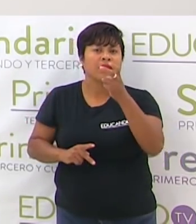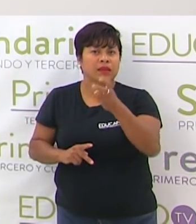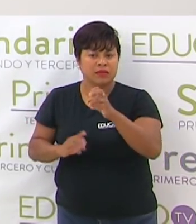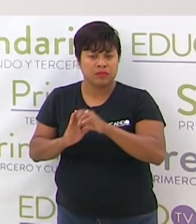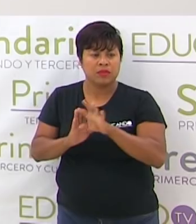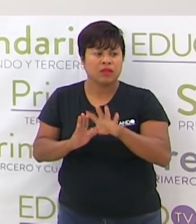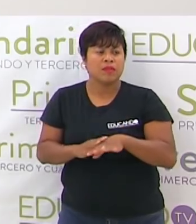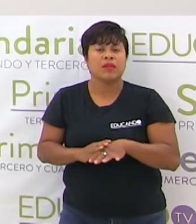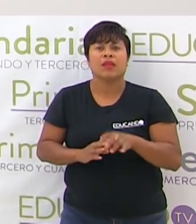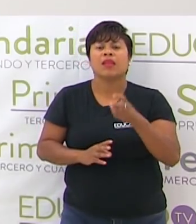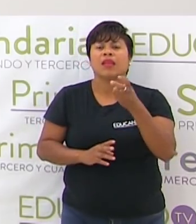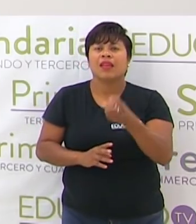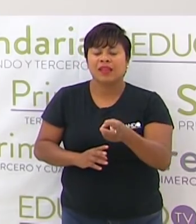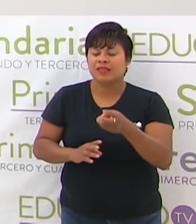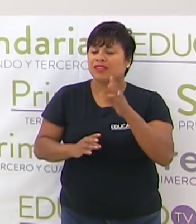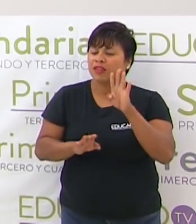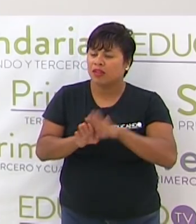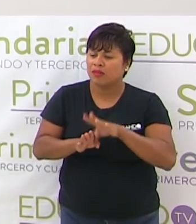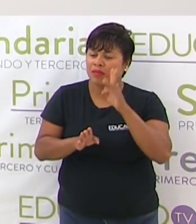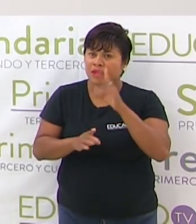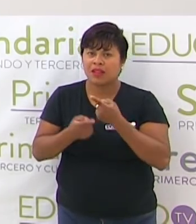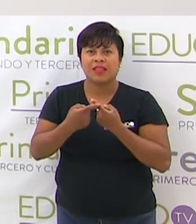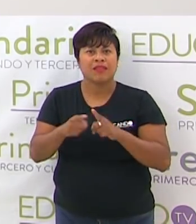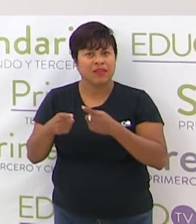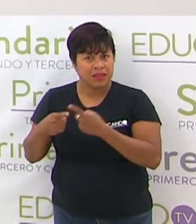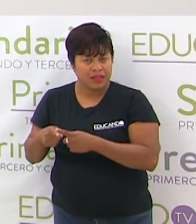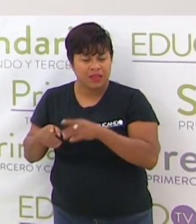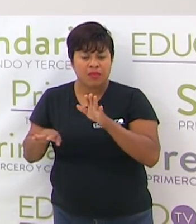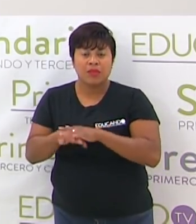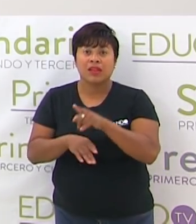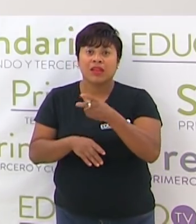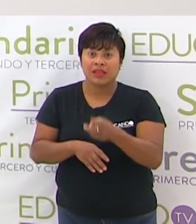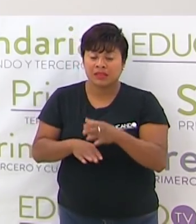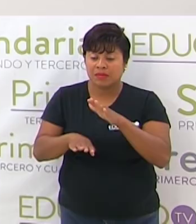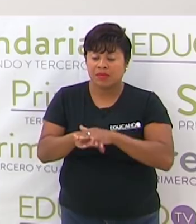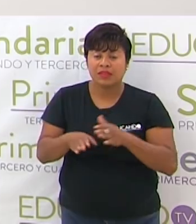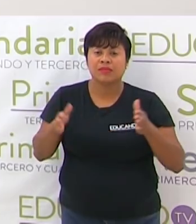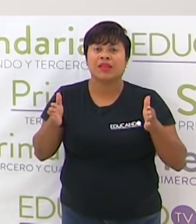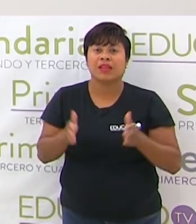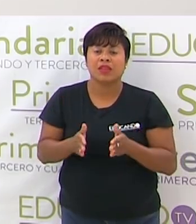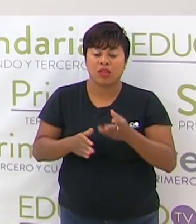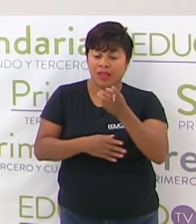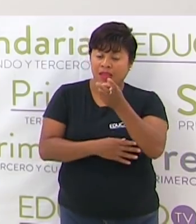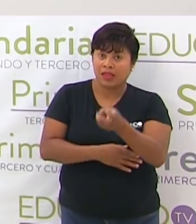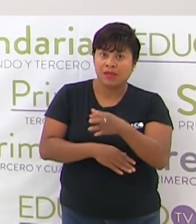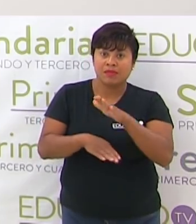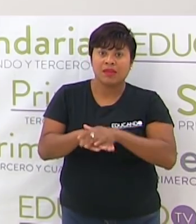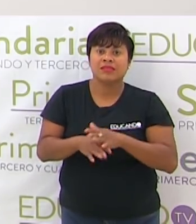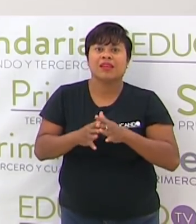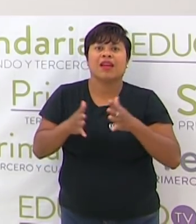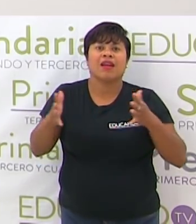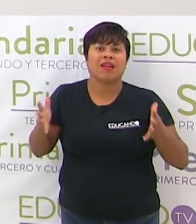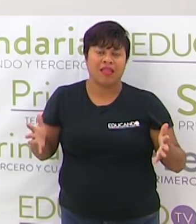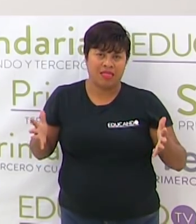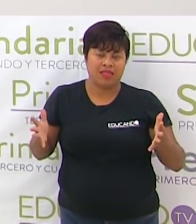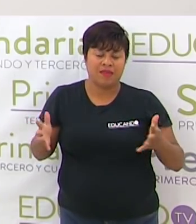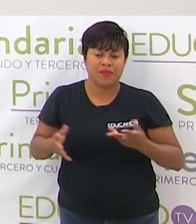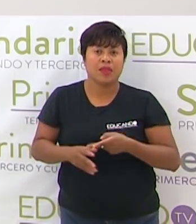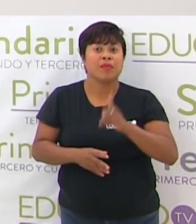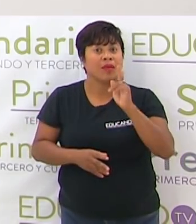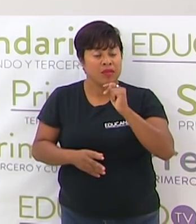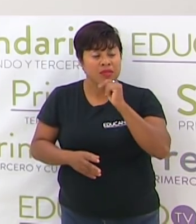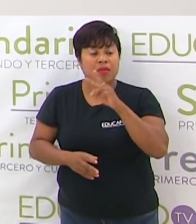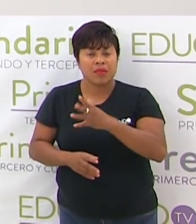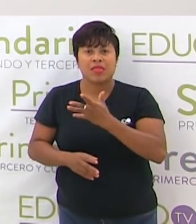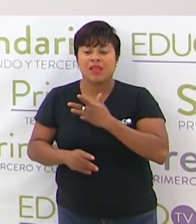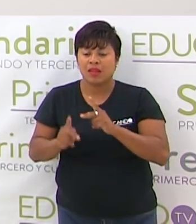este caso es obvia la diferencia, porque este está más pequeño y este está más grande.